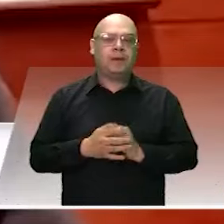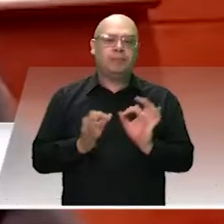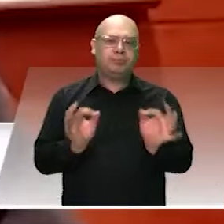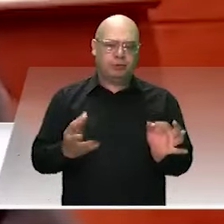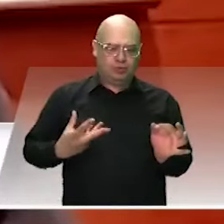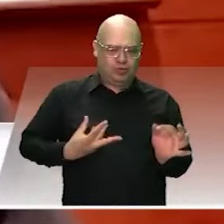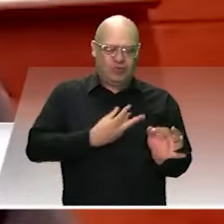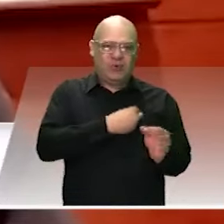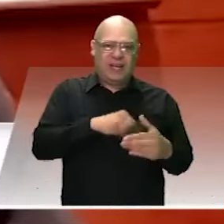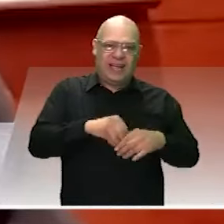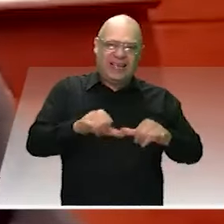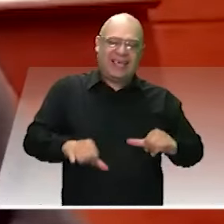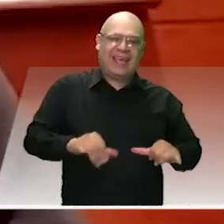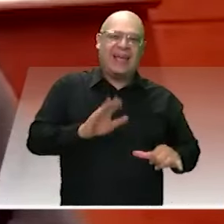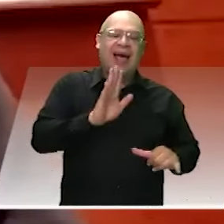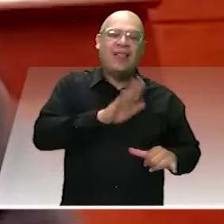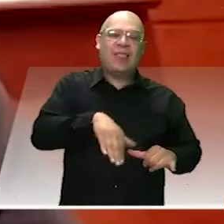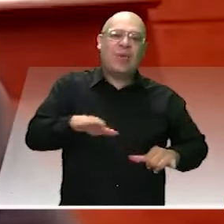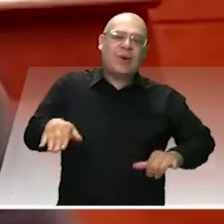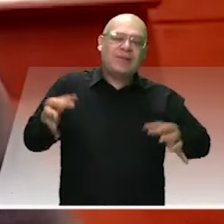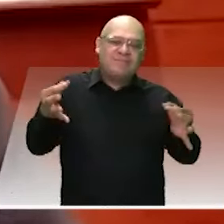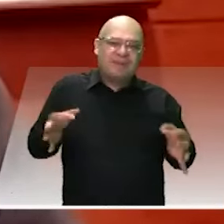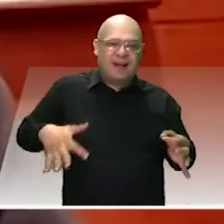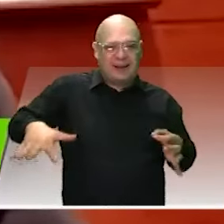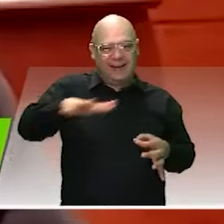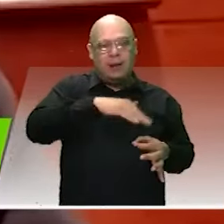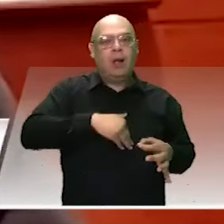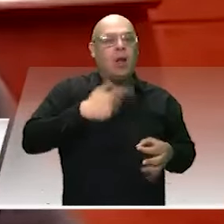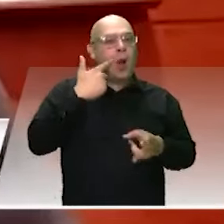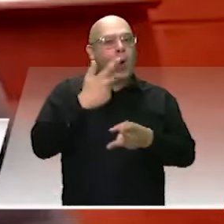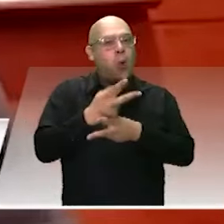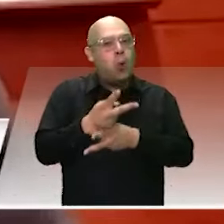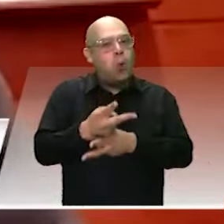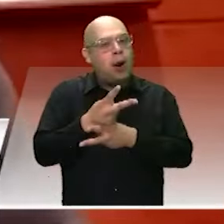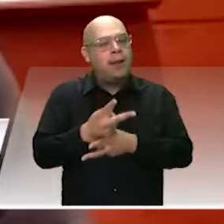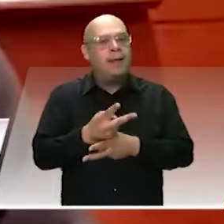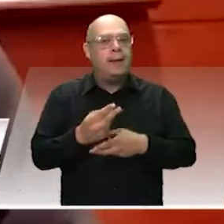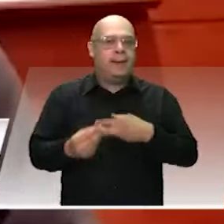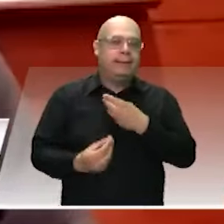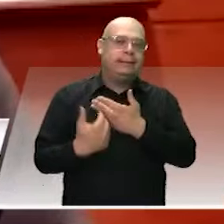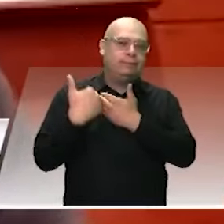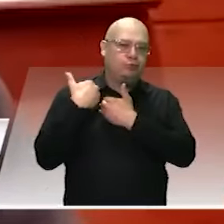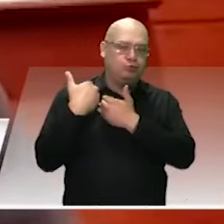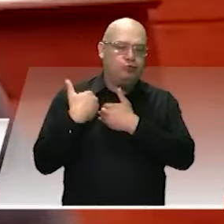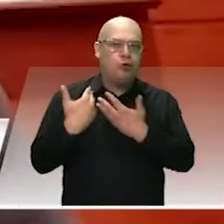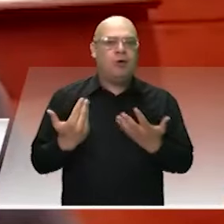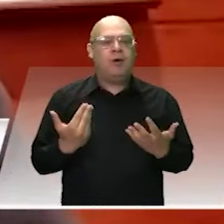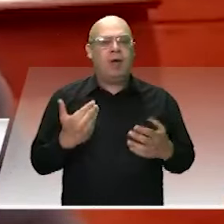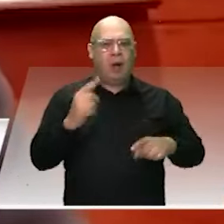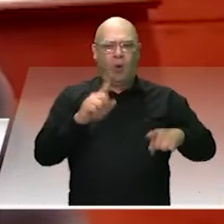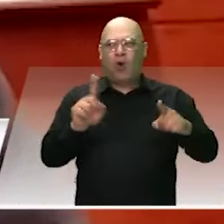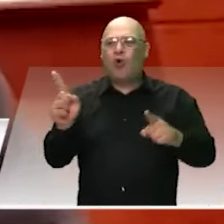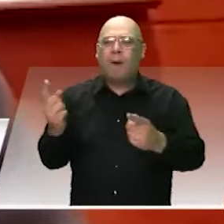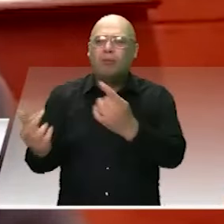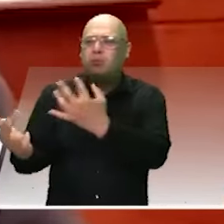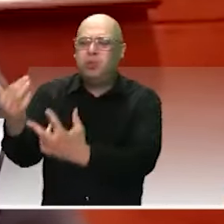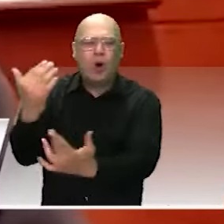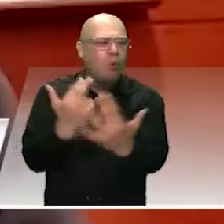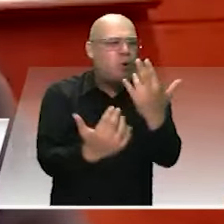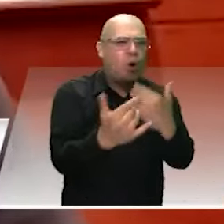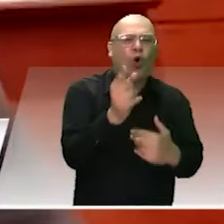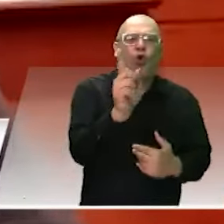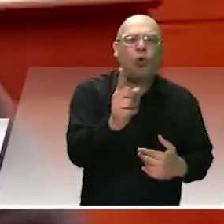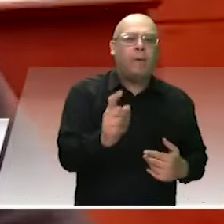tener un poco más de Cuidado con nuestras acciones que muchos de los inos forestales que se han hecho han sido por